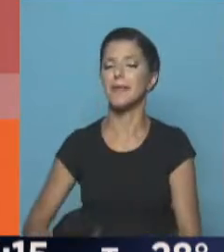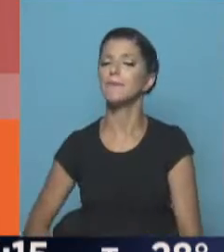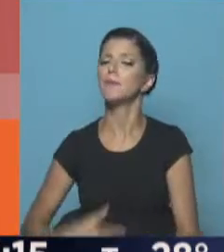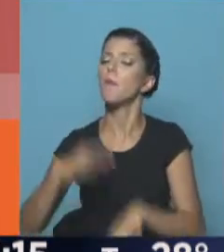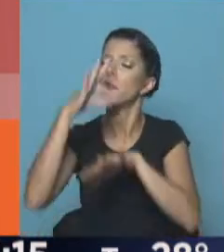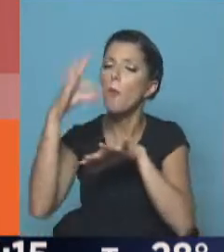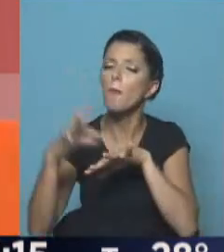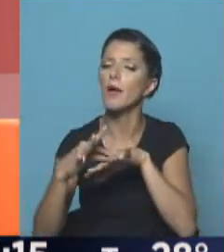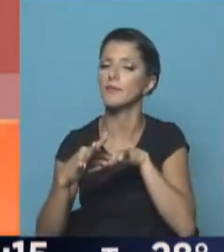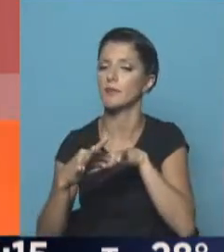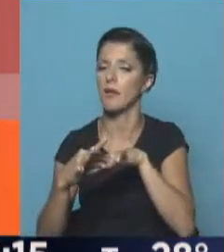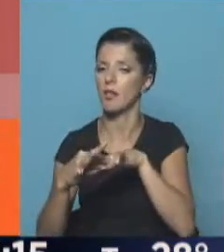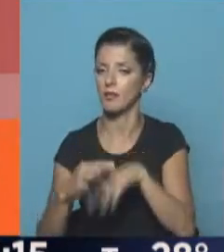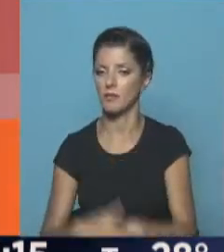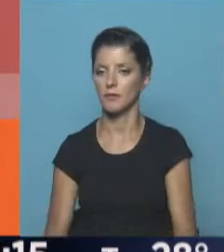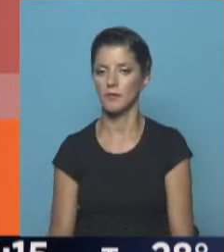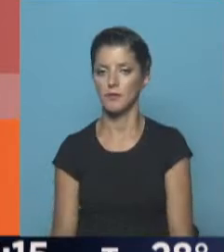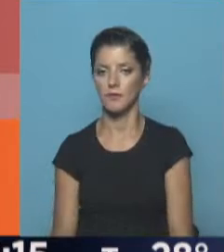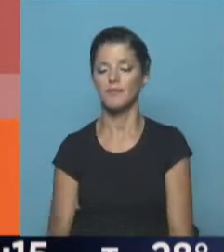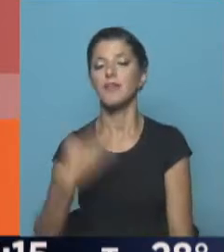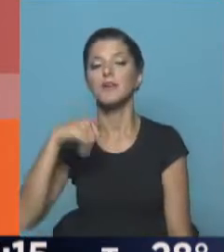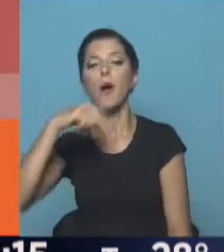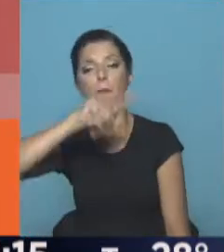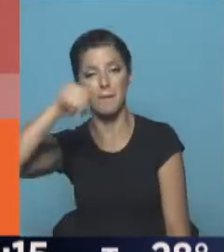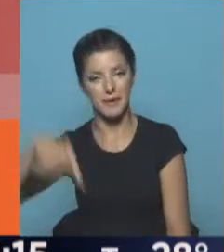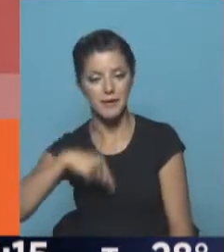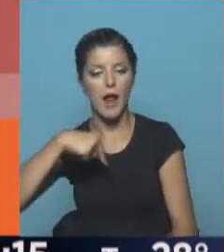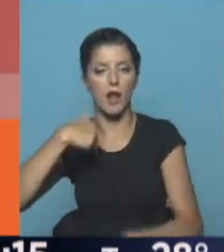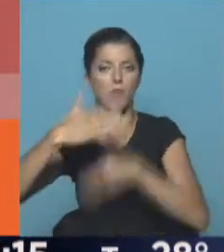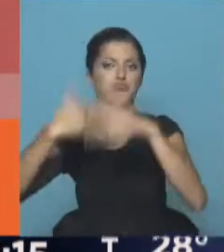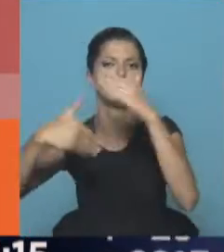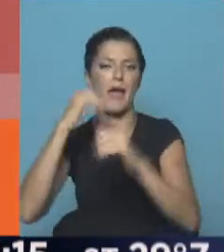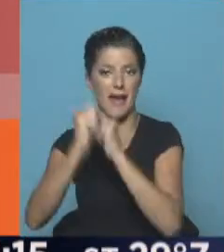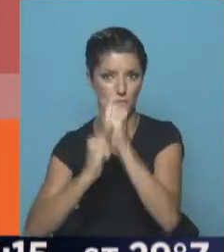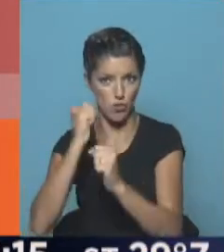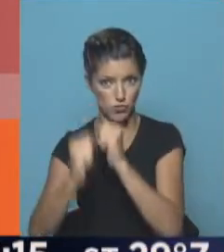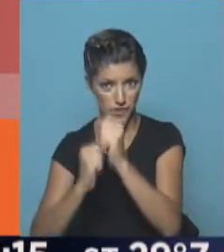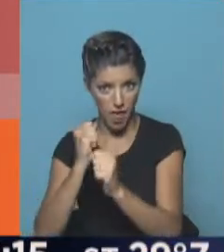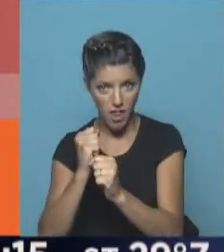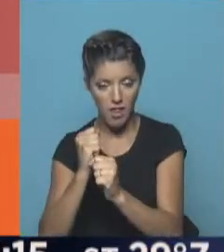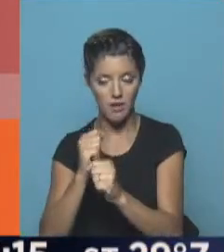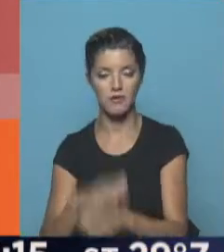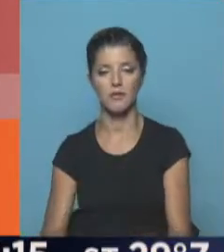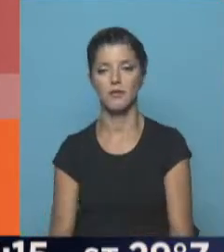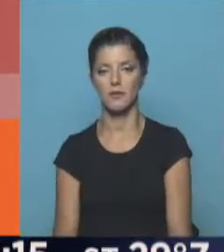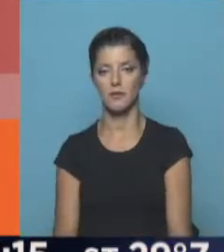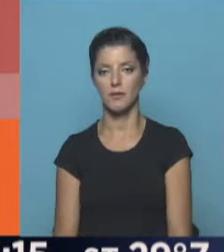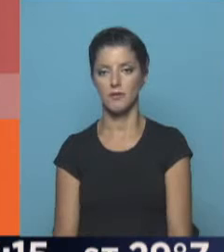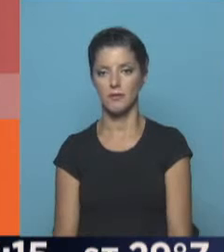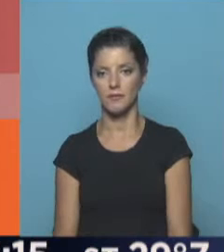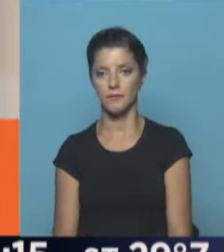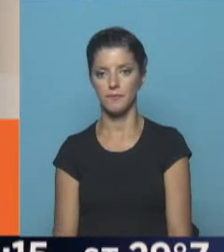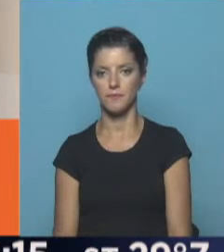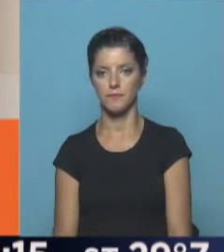un choque industrial lo que iba a reactivar no de alguna forma una reducción de la